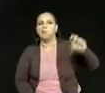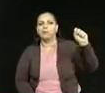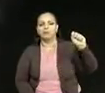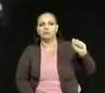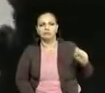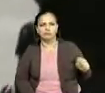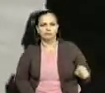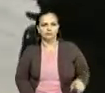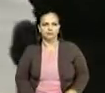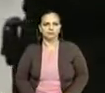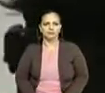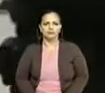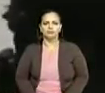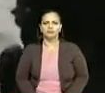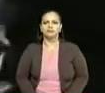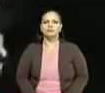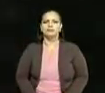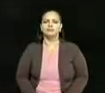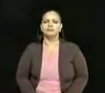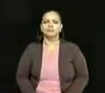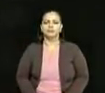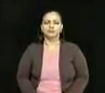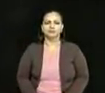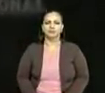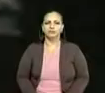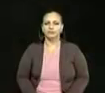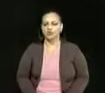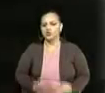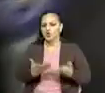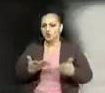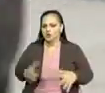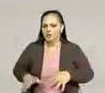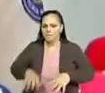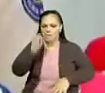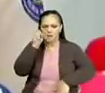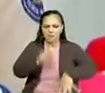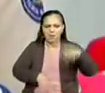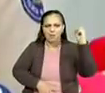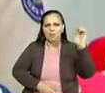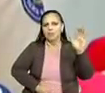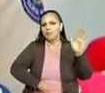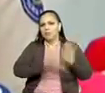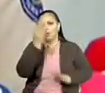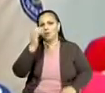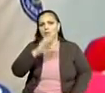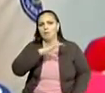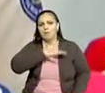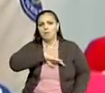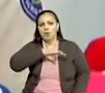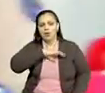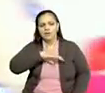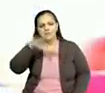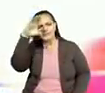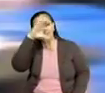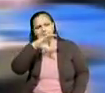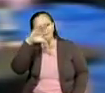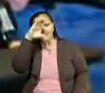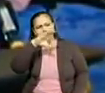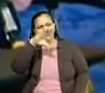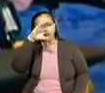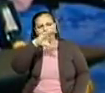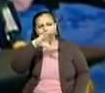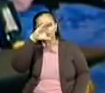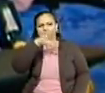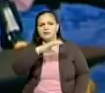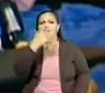de valor e inmediatamente abordaba algún vehículo que circulaba por el sector, en este caso, vehículos tipo taxi. A juzgar